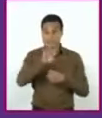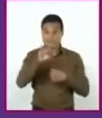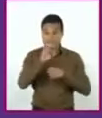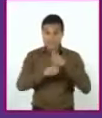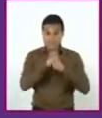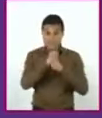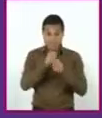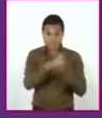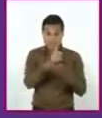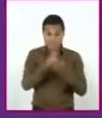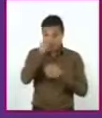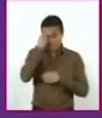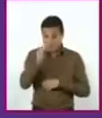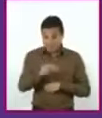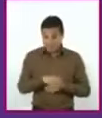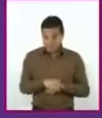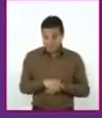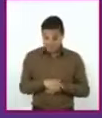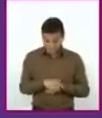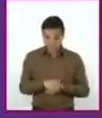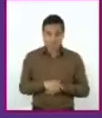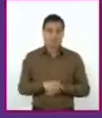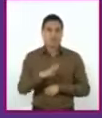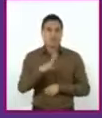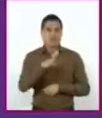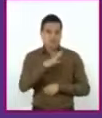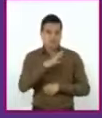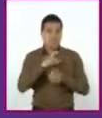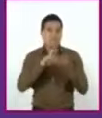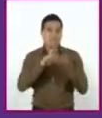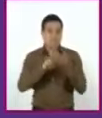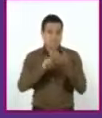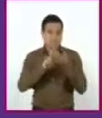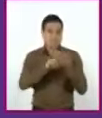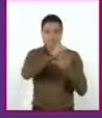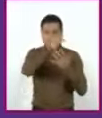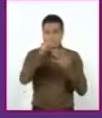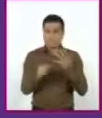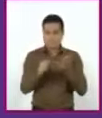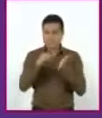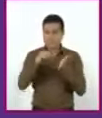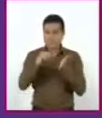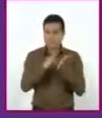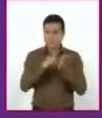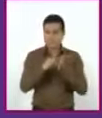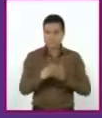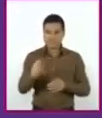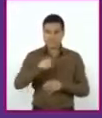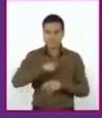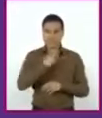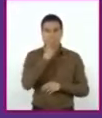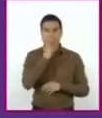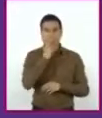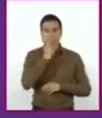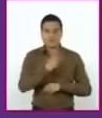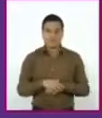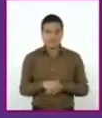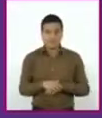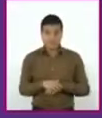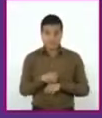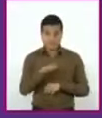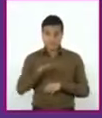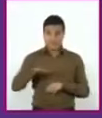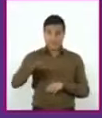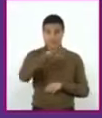Mexicana sigue conservando valores y un sentido de identidad, como es ese uso del espacio público para